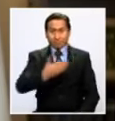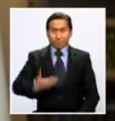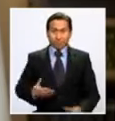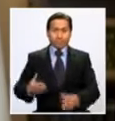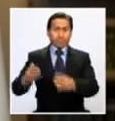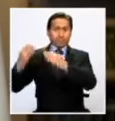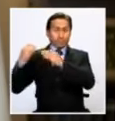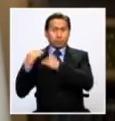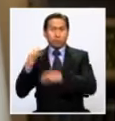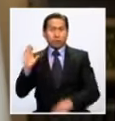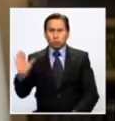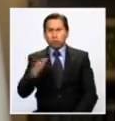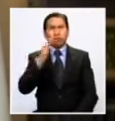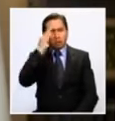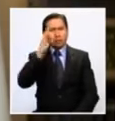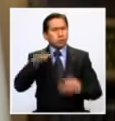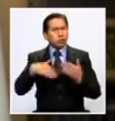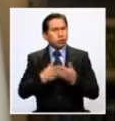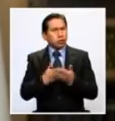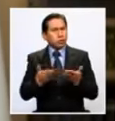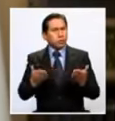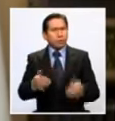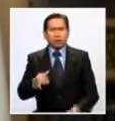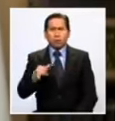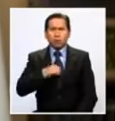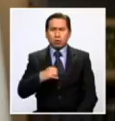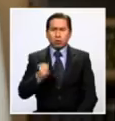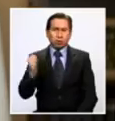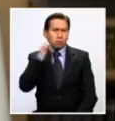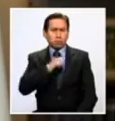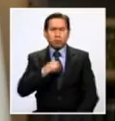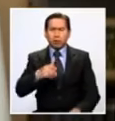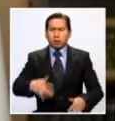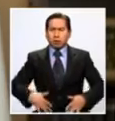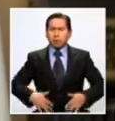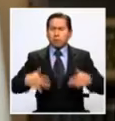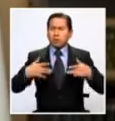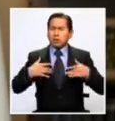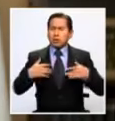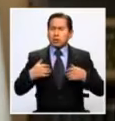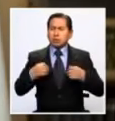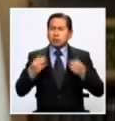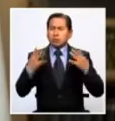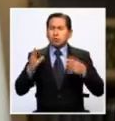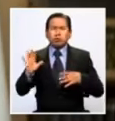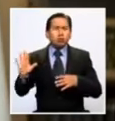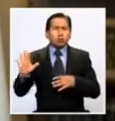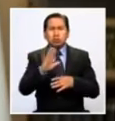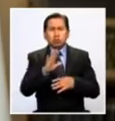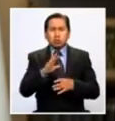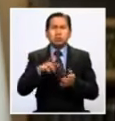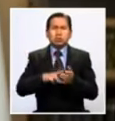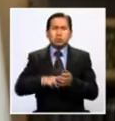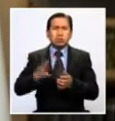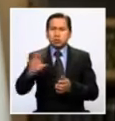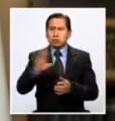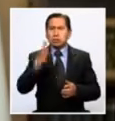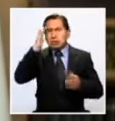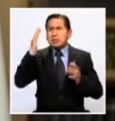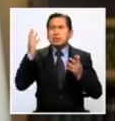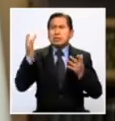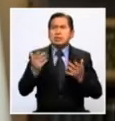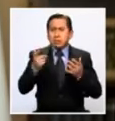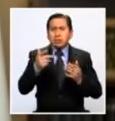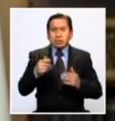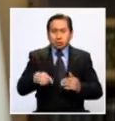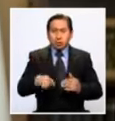queridas familias de todo el país, me he jugado la vida junto a miles y miles de bolivianos que tienen la esperanza de